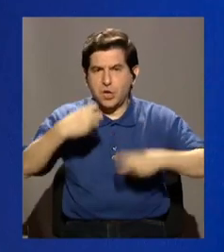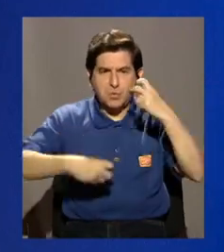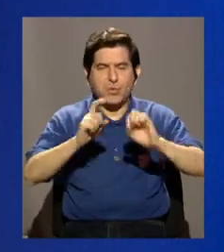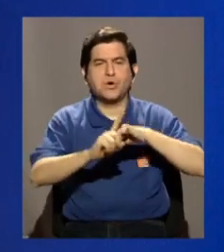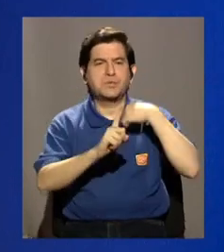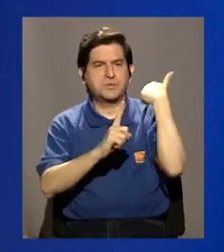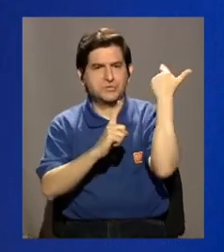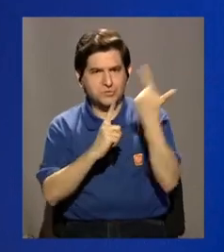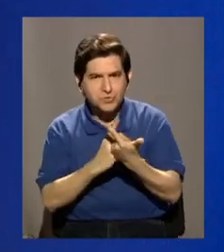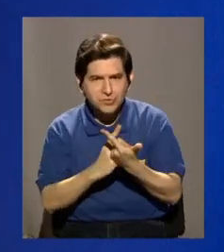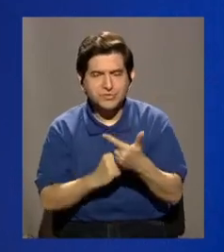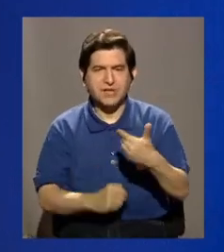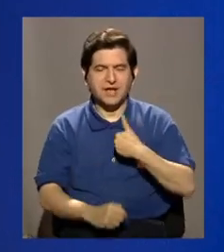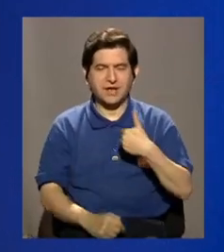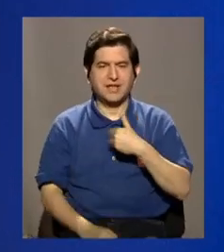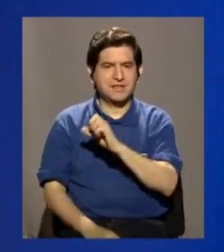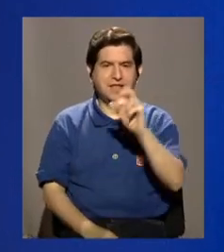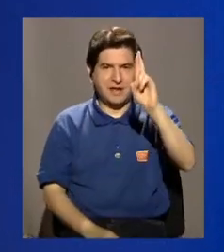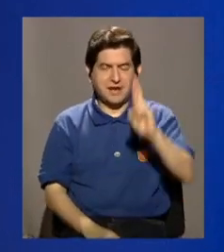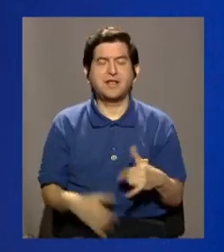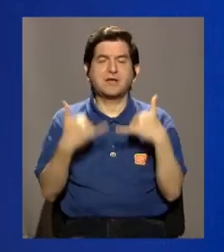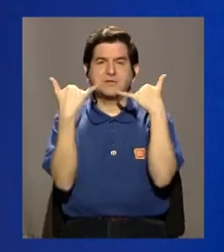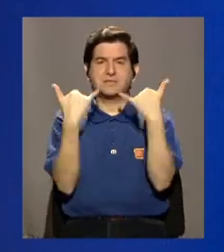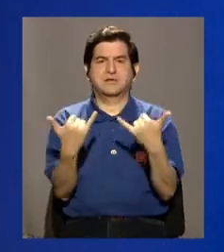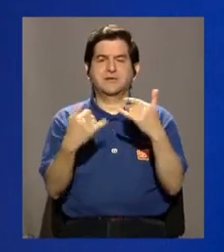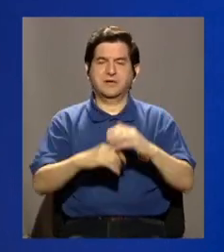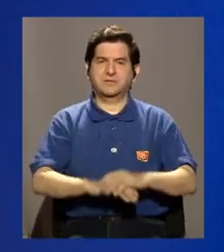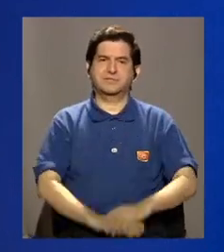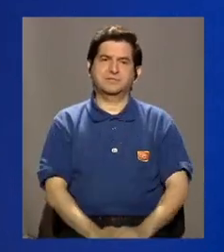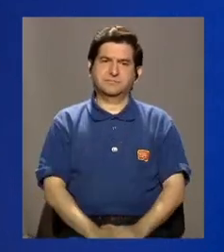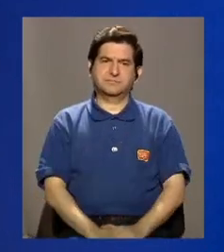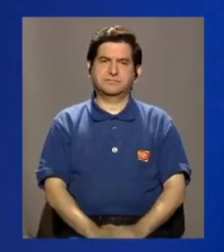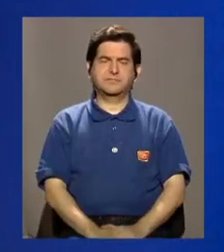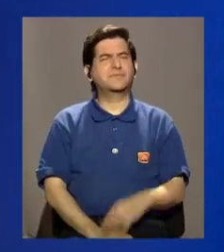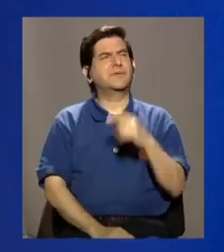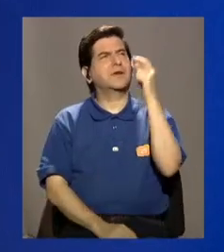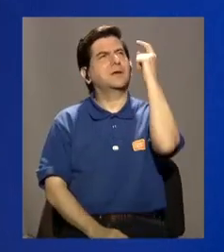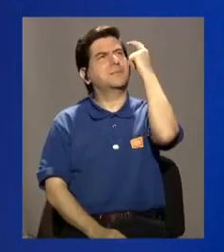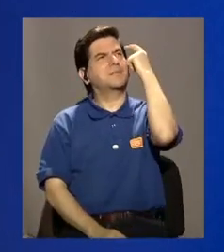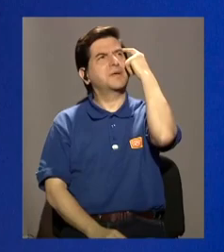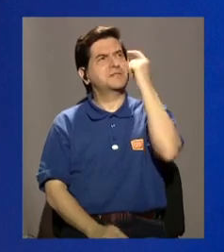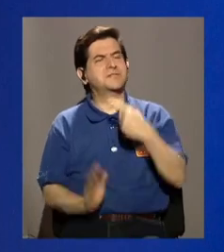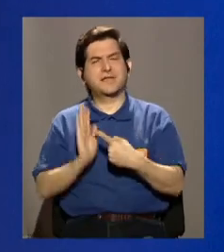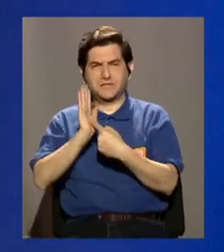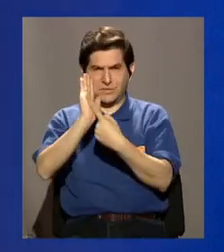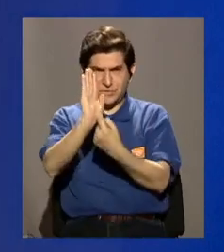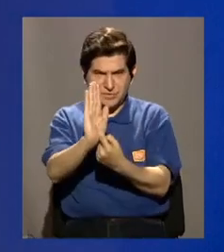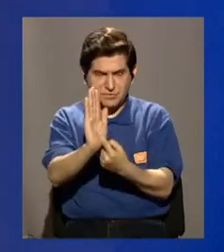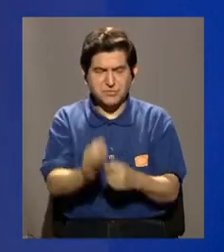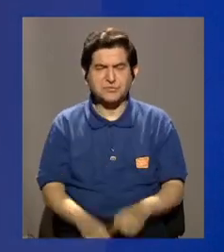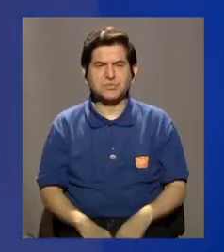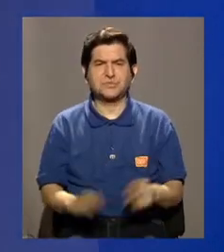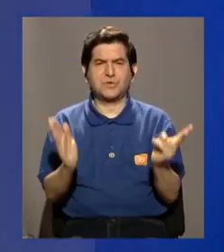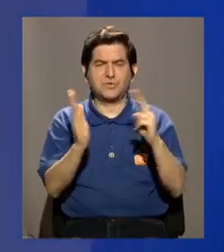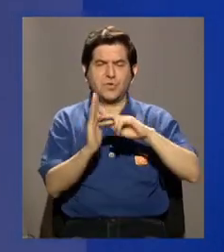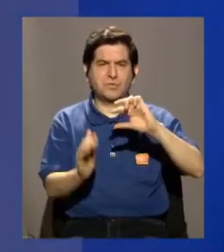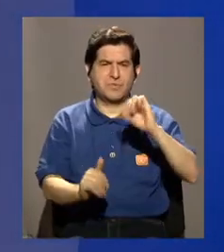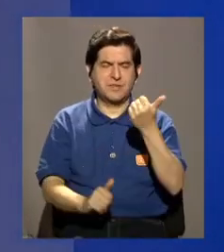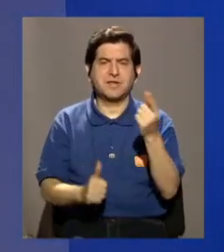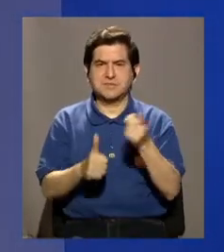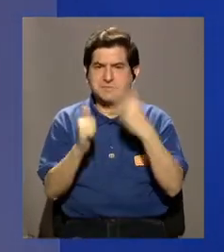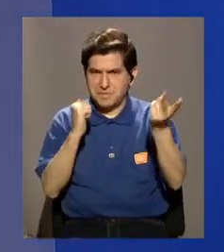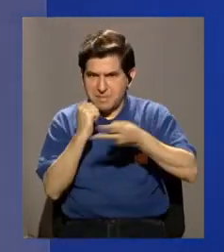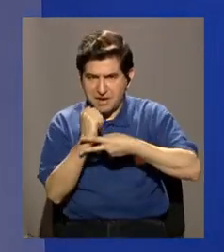sociales de la costa rica- de hoy pensando en que se estrenó en el 2010 y a la